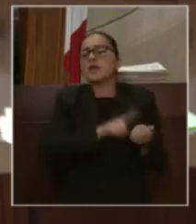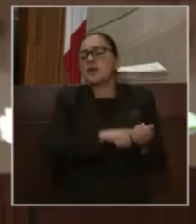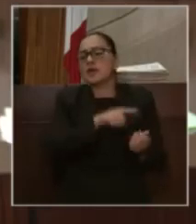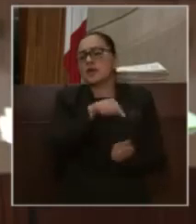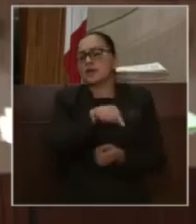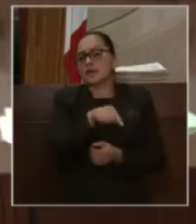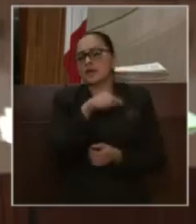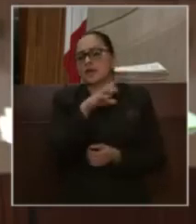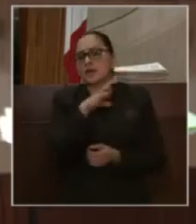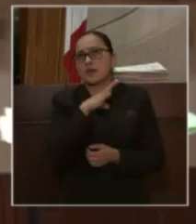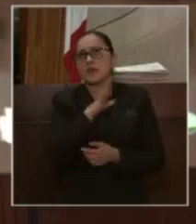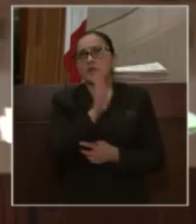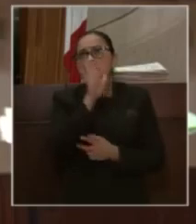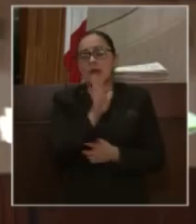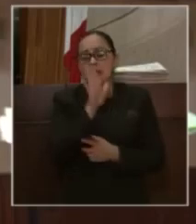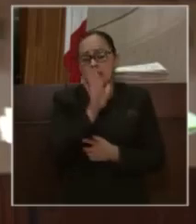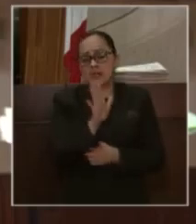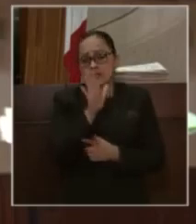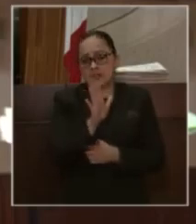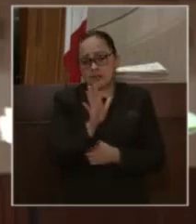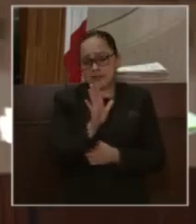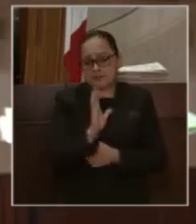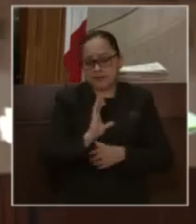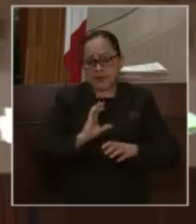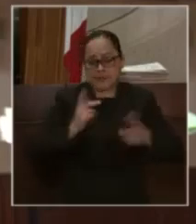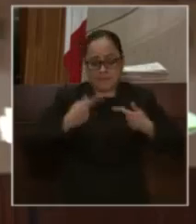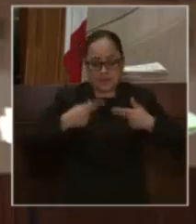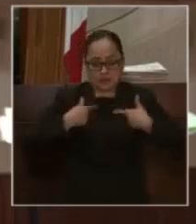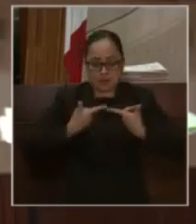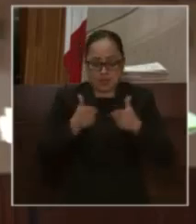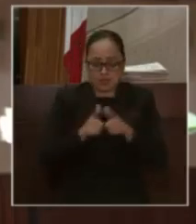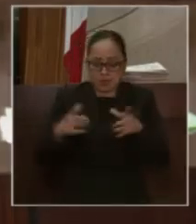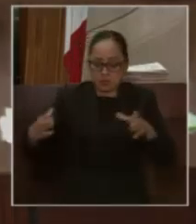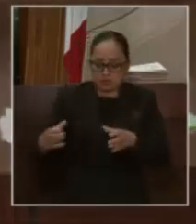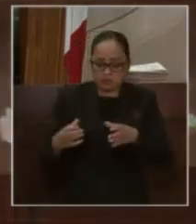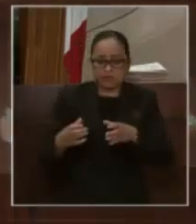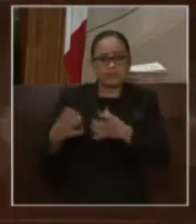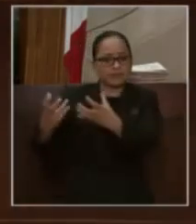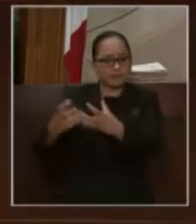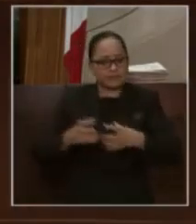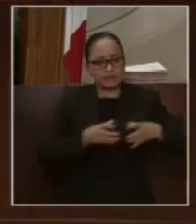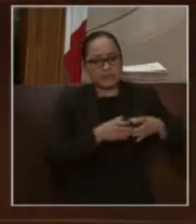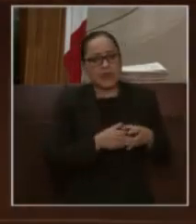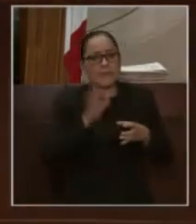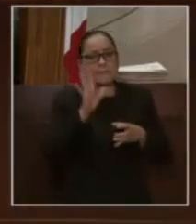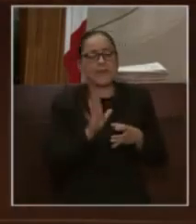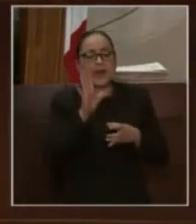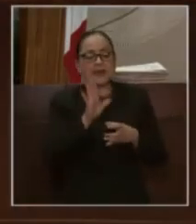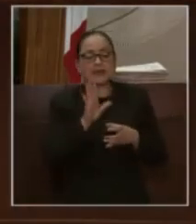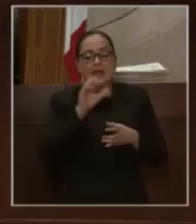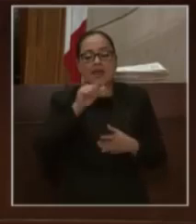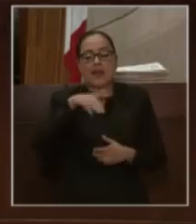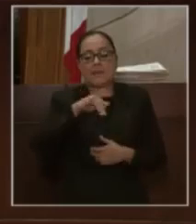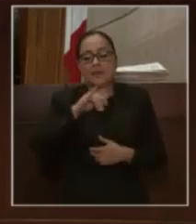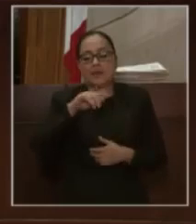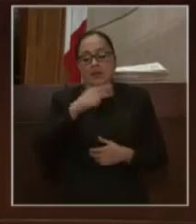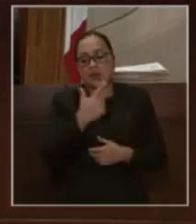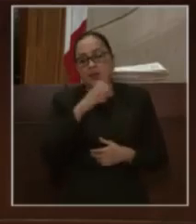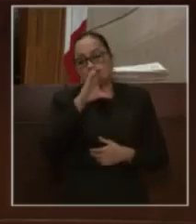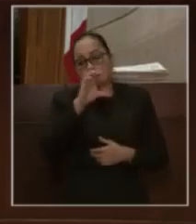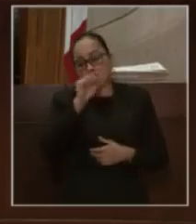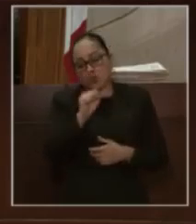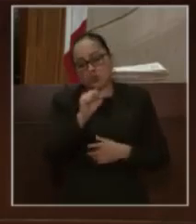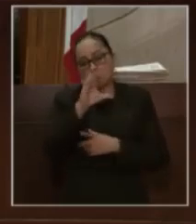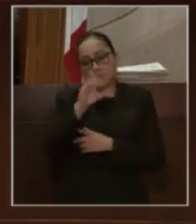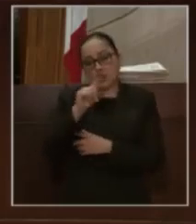acercamiento de un grupo de personas que vienen en calidad de amigos de la Corte a presentar